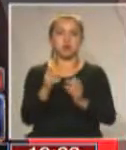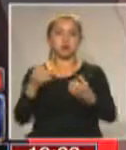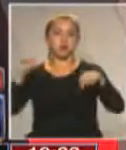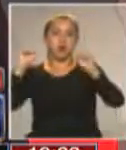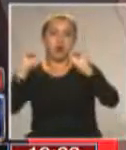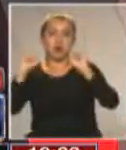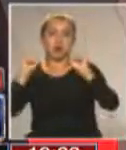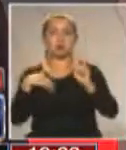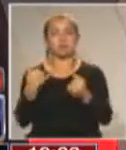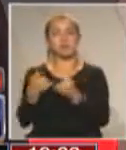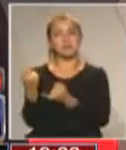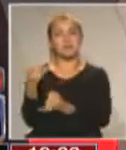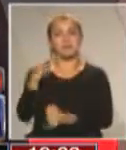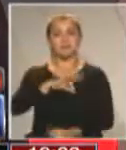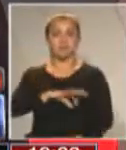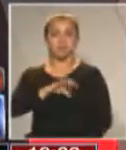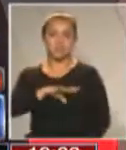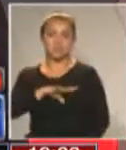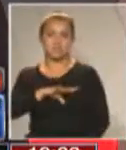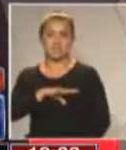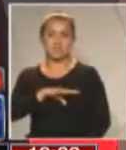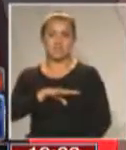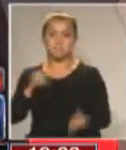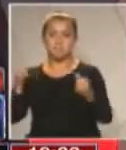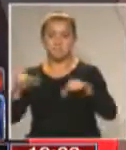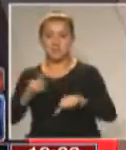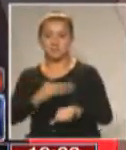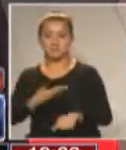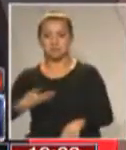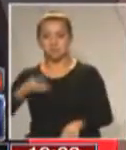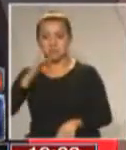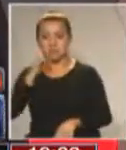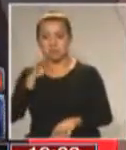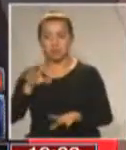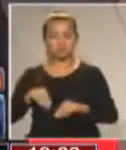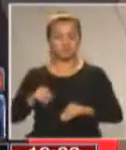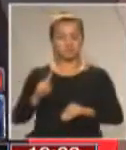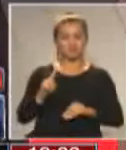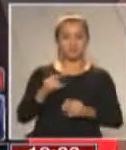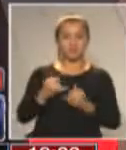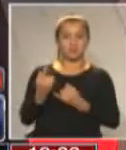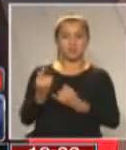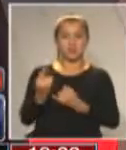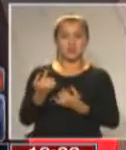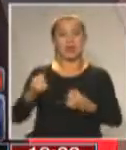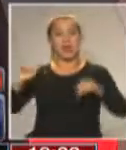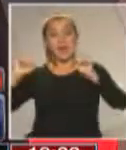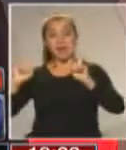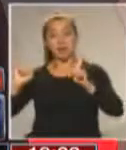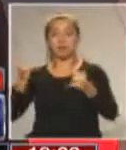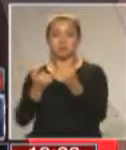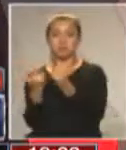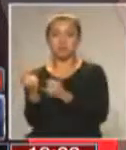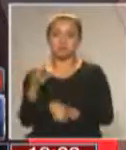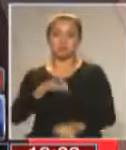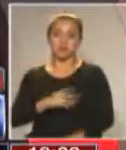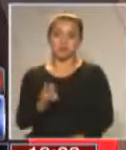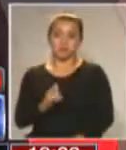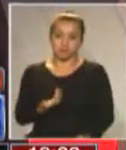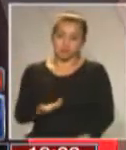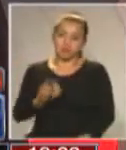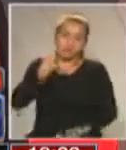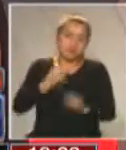crédito al Banco de Chile. Pero el problema es que cuando falta información y falta transparencia, nos lleva a suposiciones y a